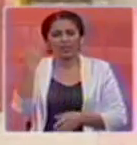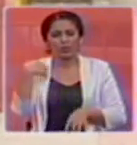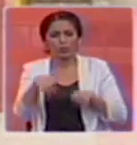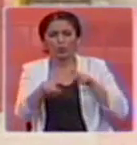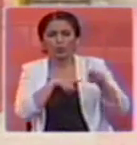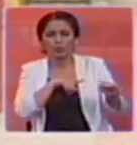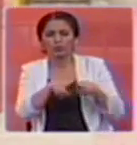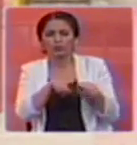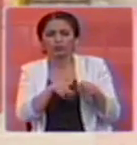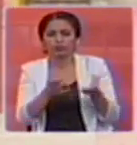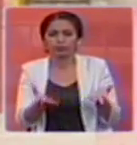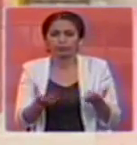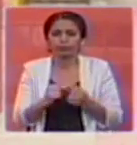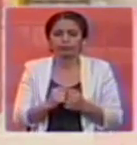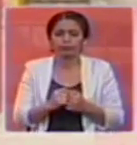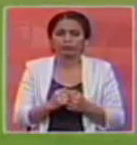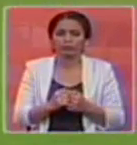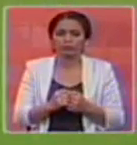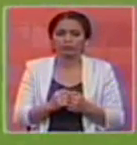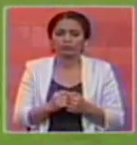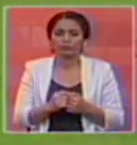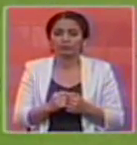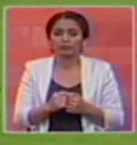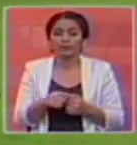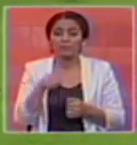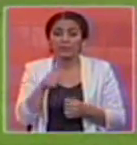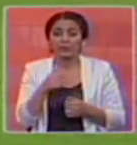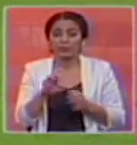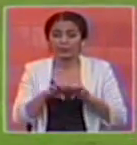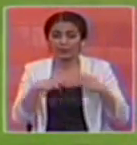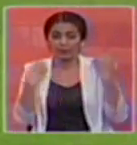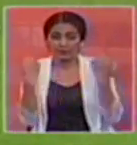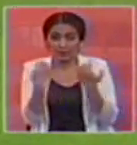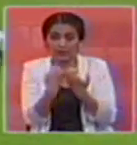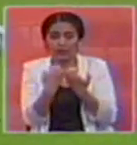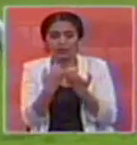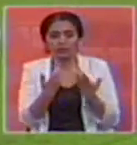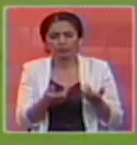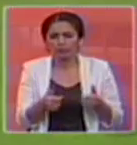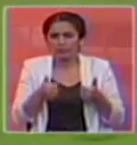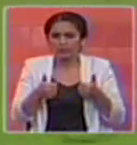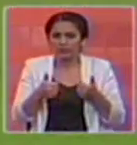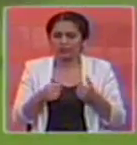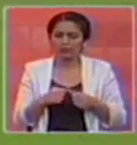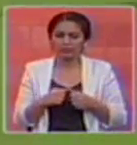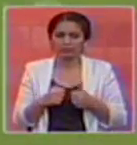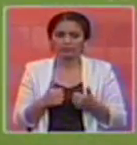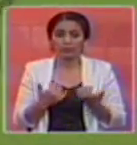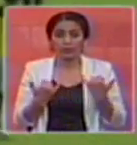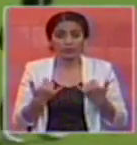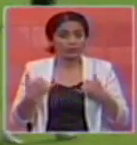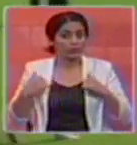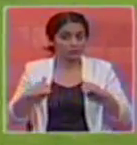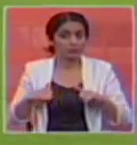vuelto fuerte en nuestra casa. Tenemos que seguir manteniendo